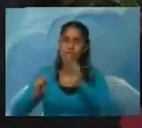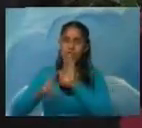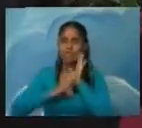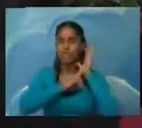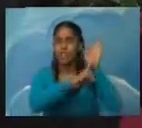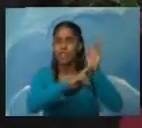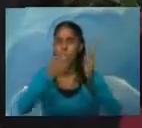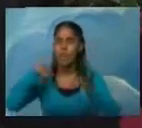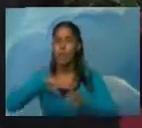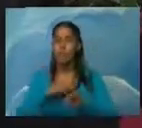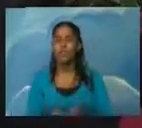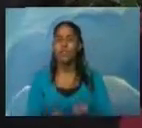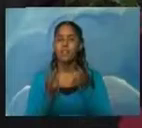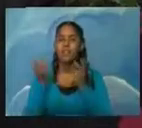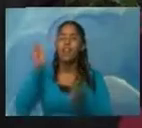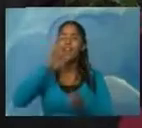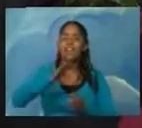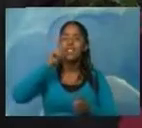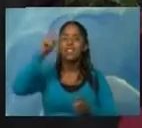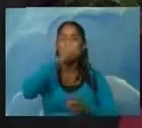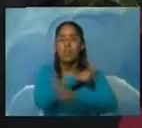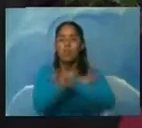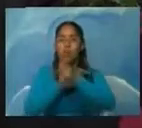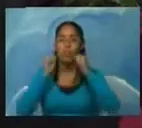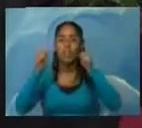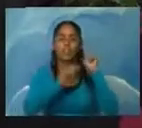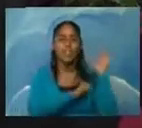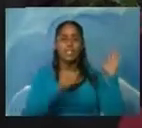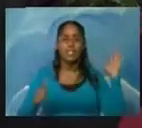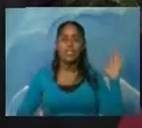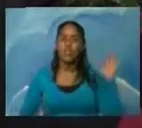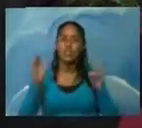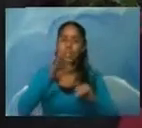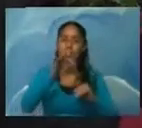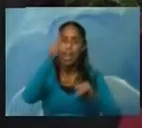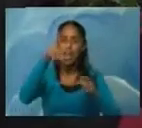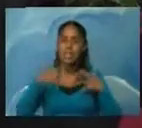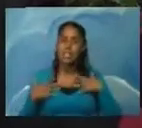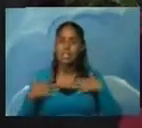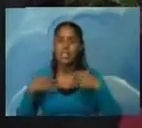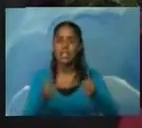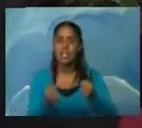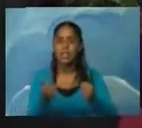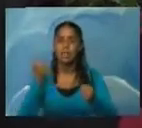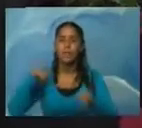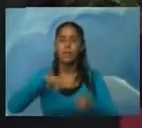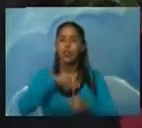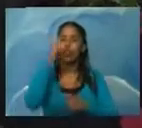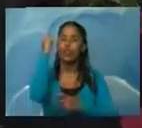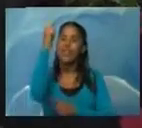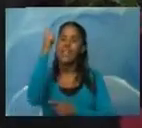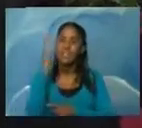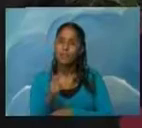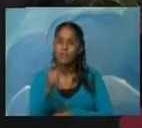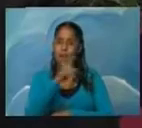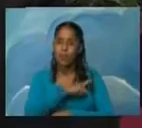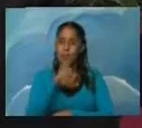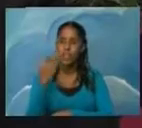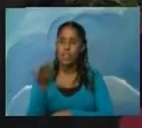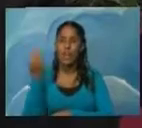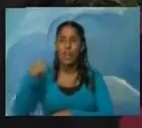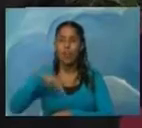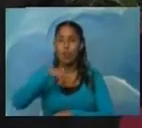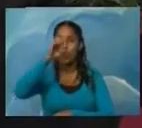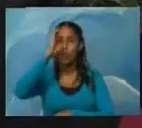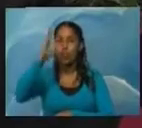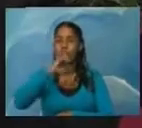en nuestra vida está el poder del Señor y está la sanidad. Nosotros testificamos de que nuestro Dios es